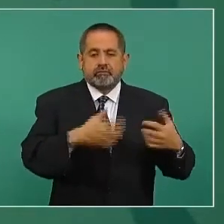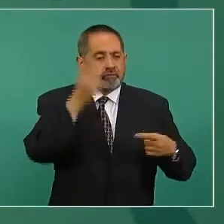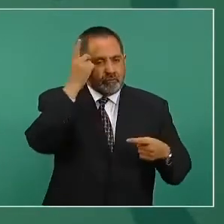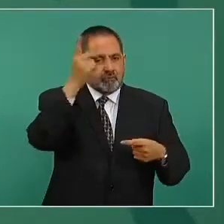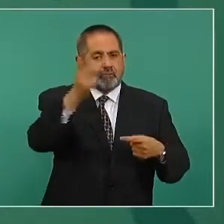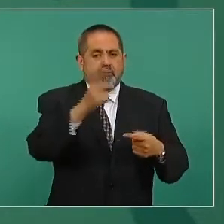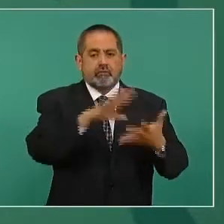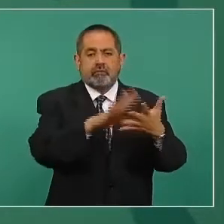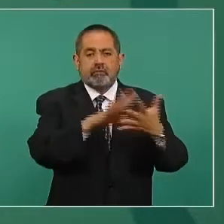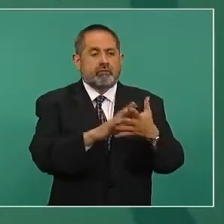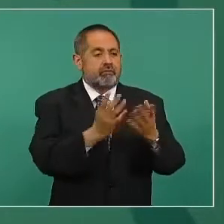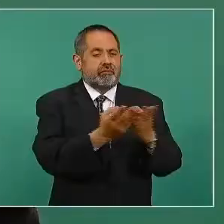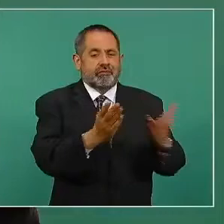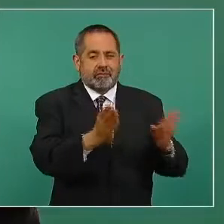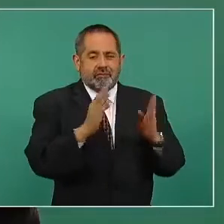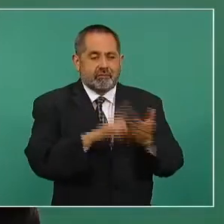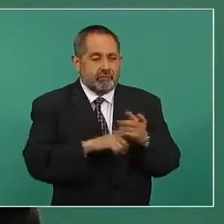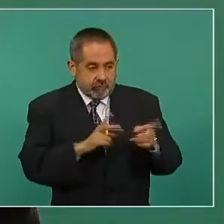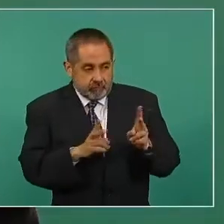los reclusorios.